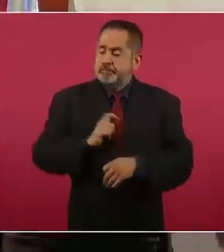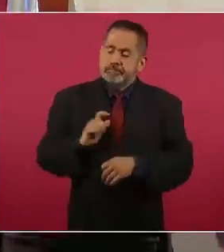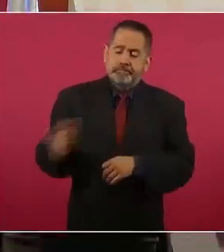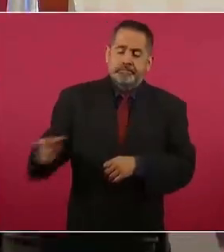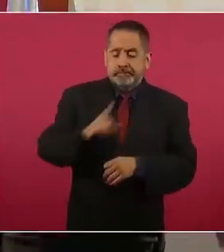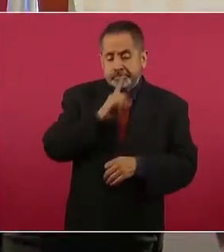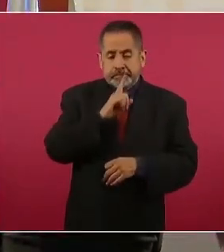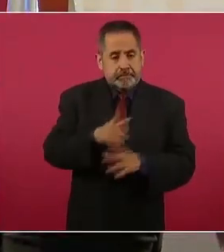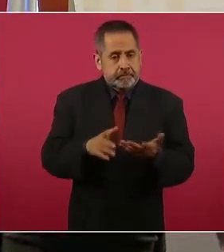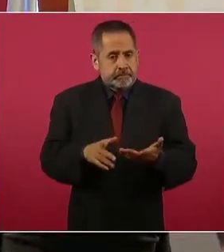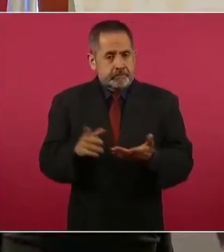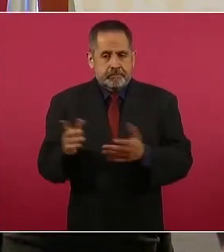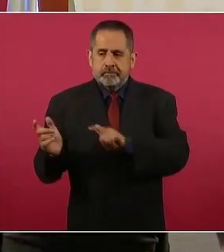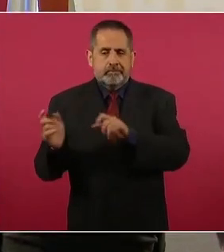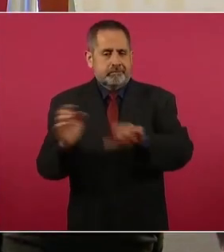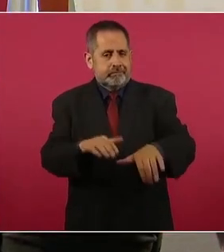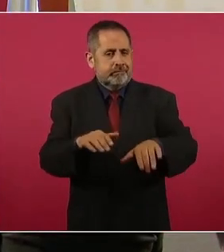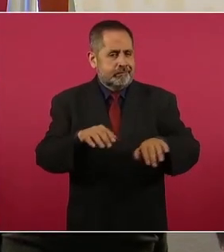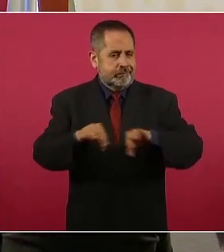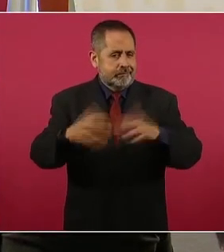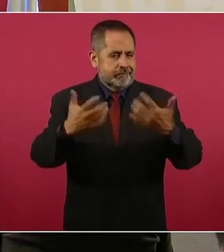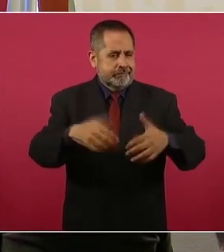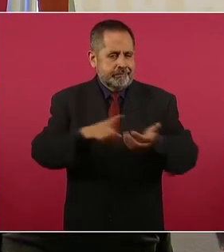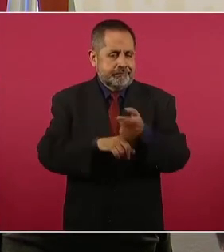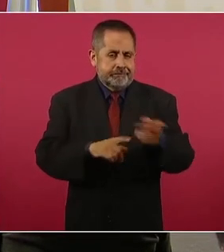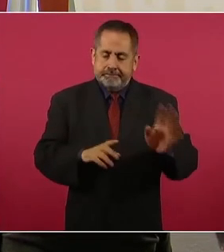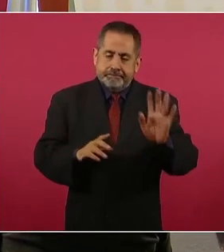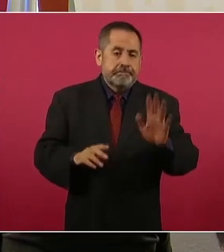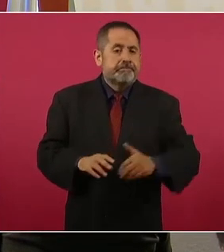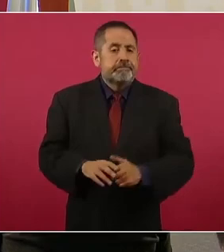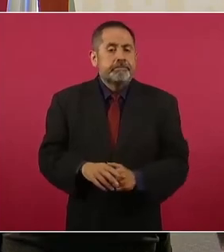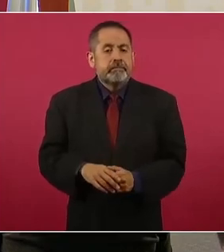para que trabajaran en las empresas.